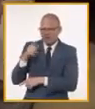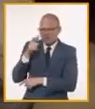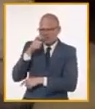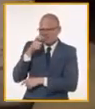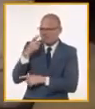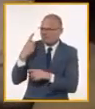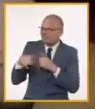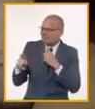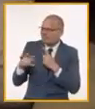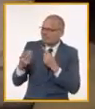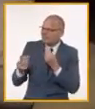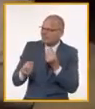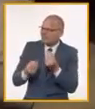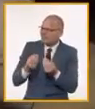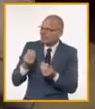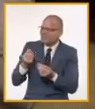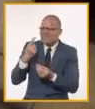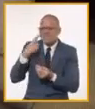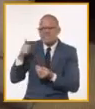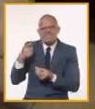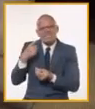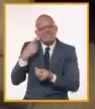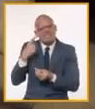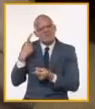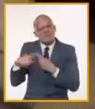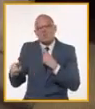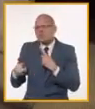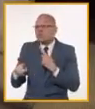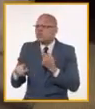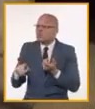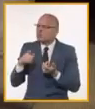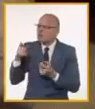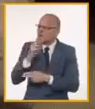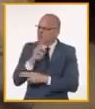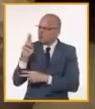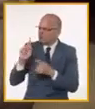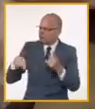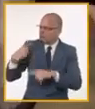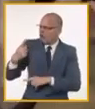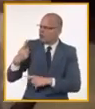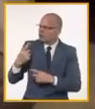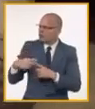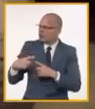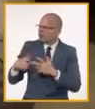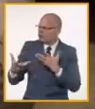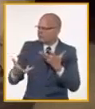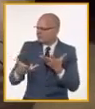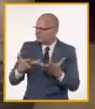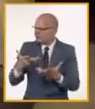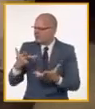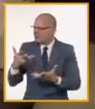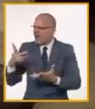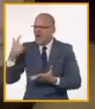planteamientos, muchos no eran revolucionarios. Eran burgueses. Sí, protegiendo